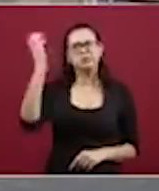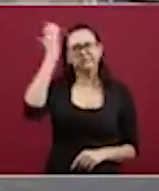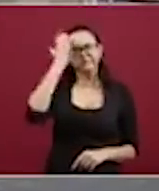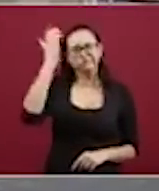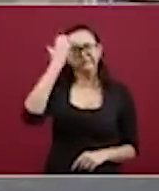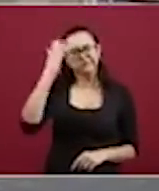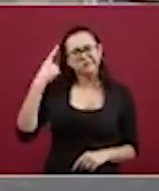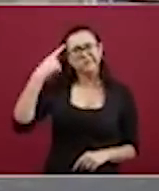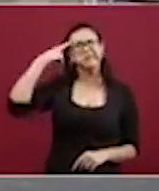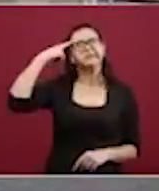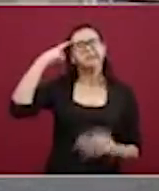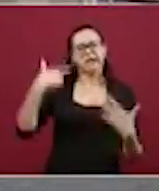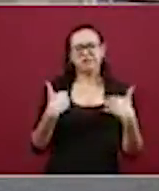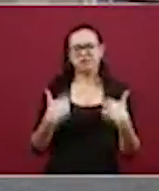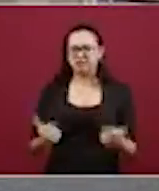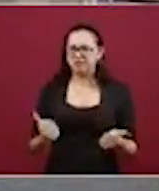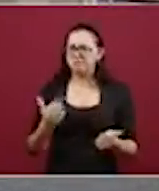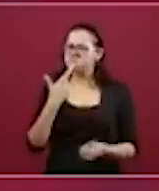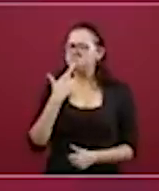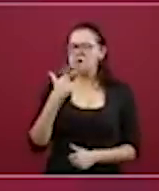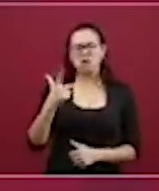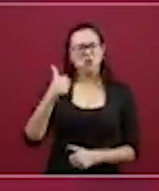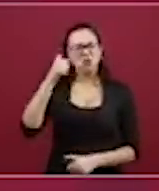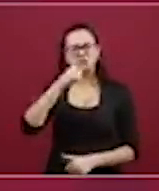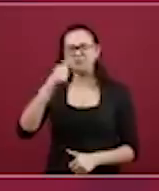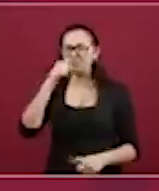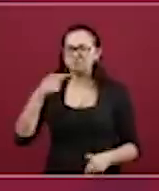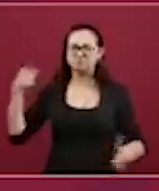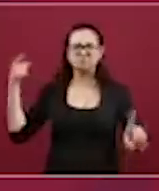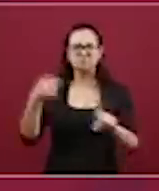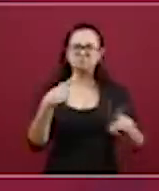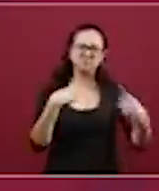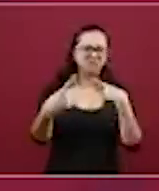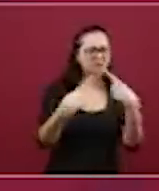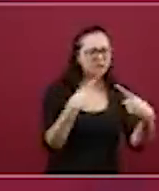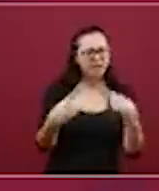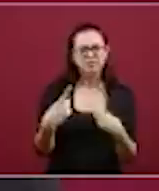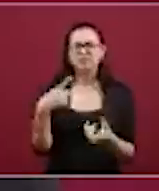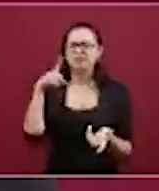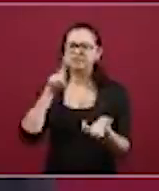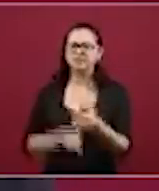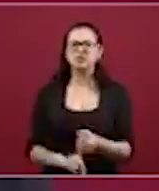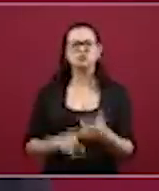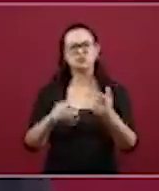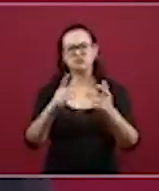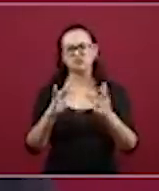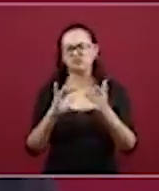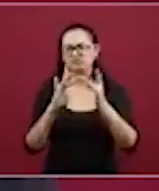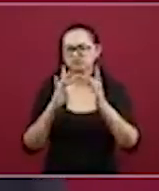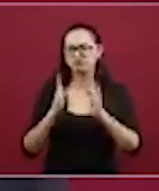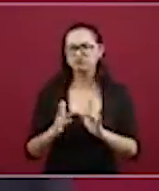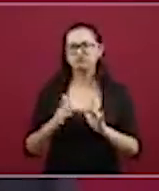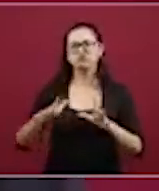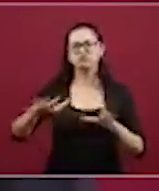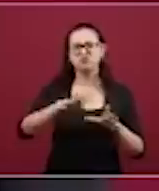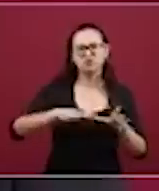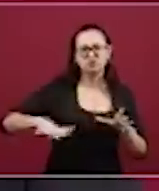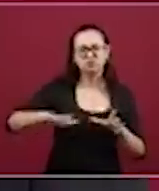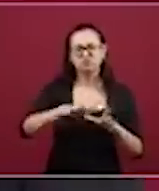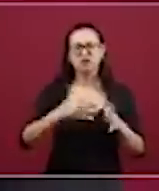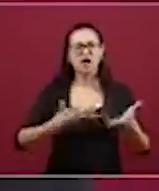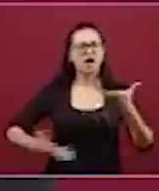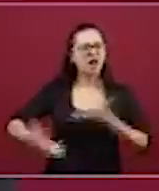Entonces, al debate en las redes sociales sobre este tema, al